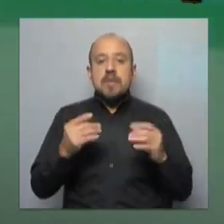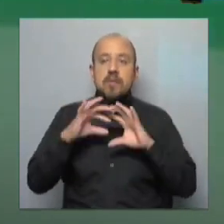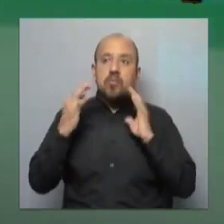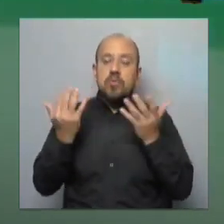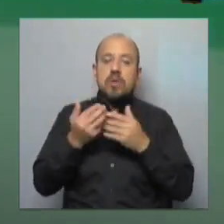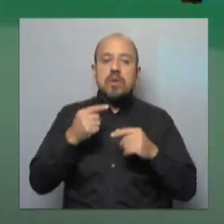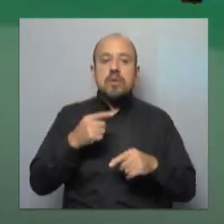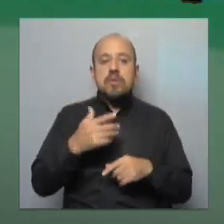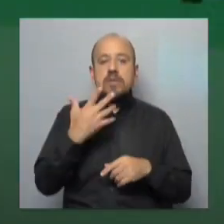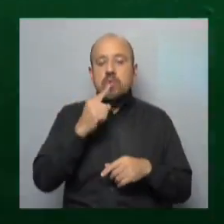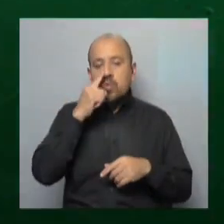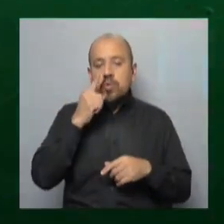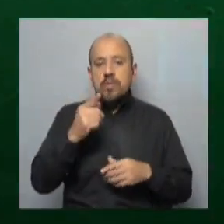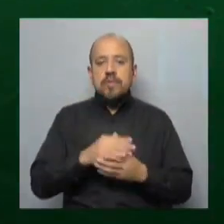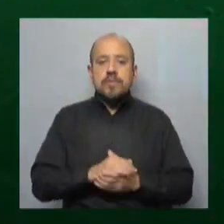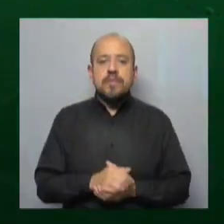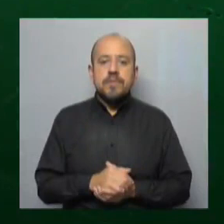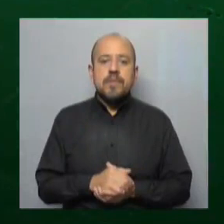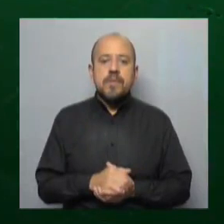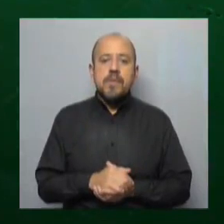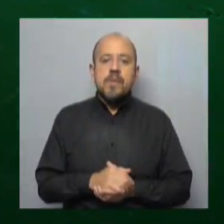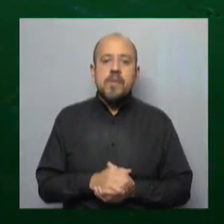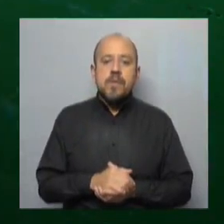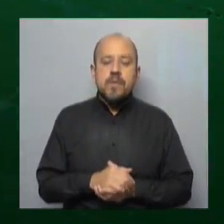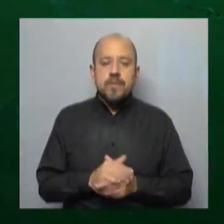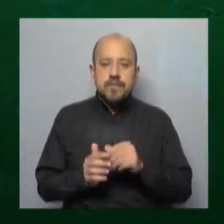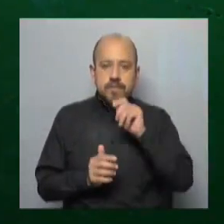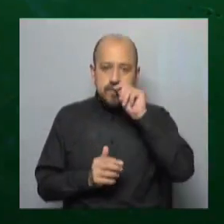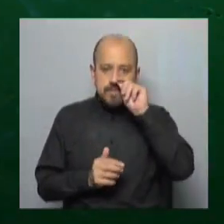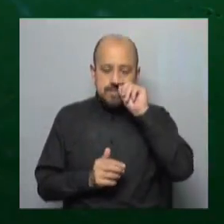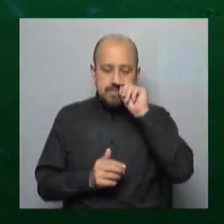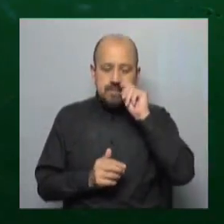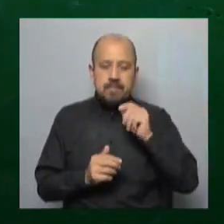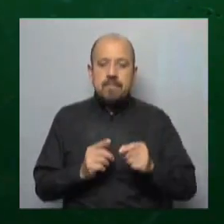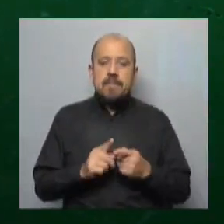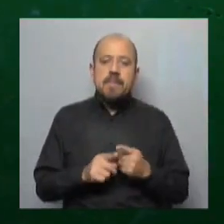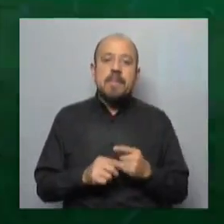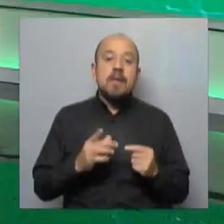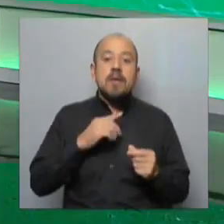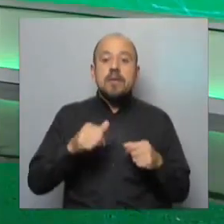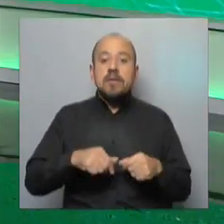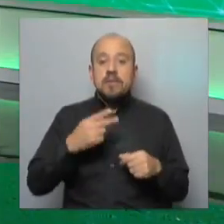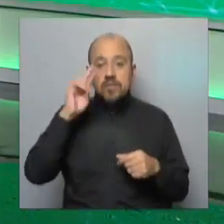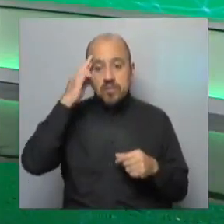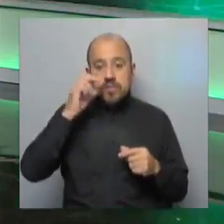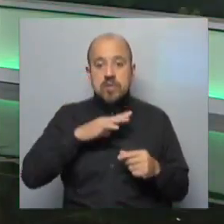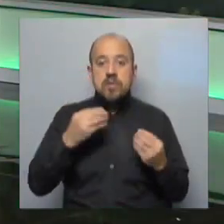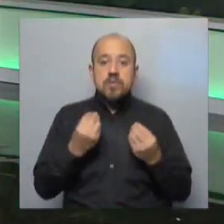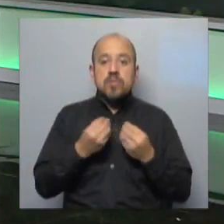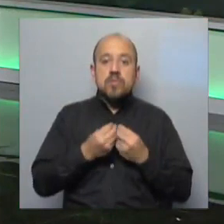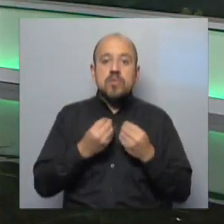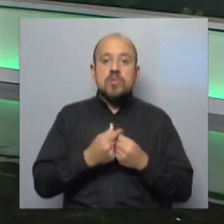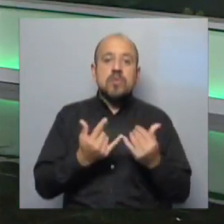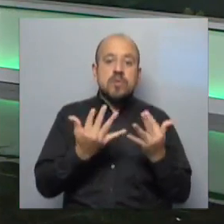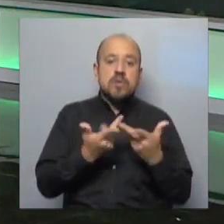medio ambiente jul y cómo se vive desde uruguay bueno se vive con muchísima expectativa de hecho hay muchas organizaciones